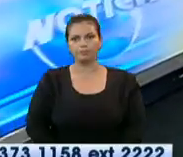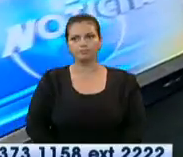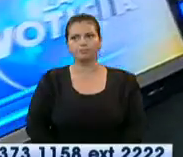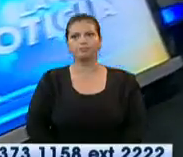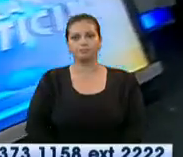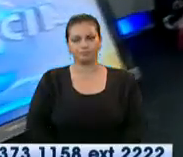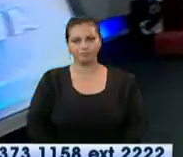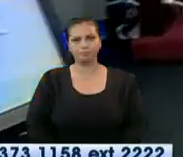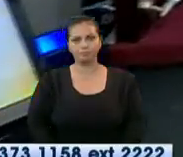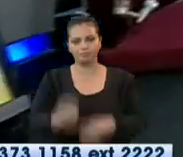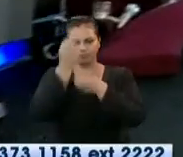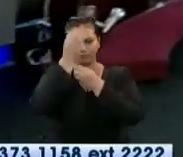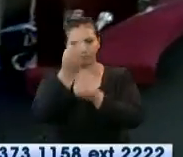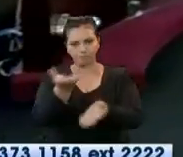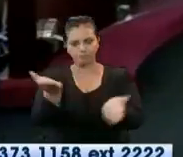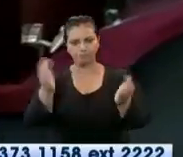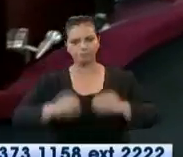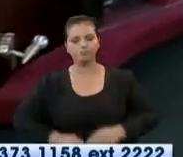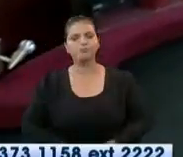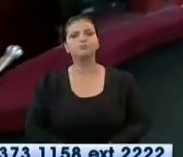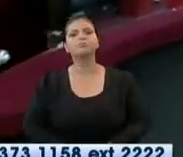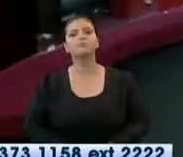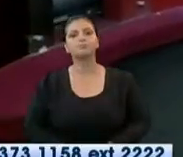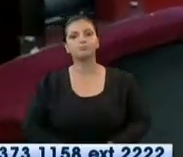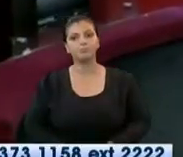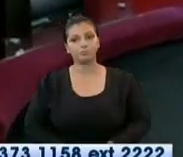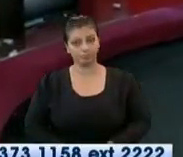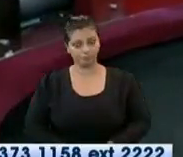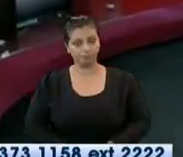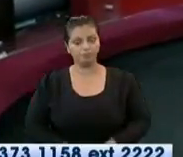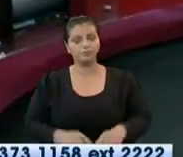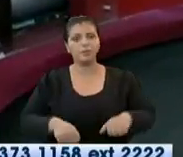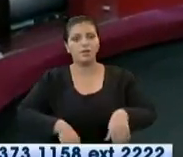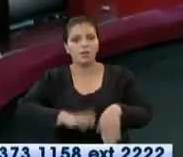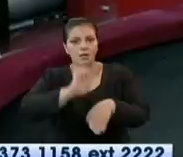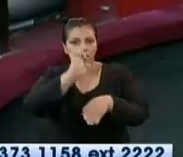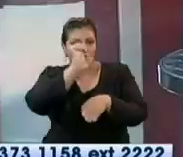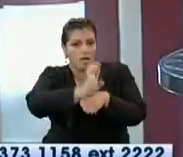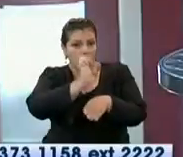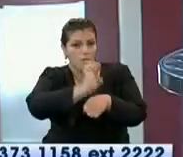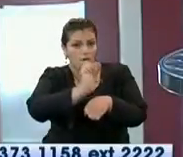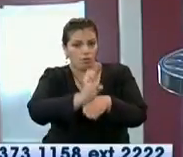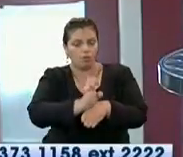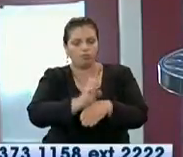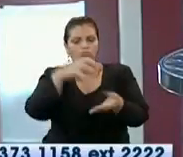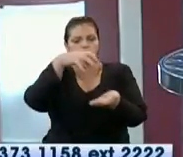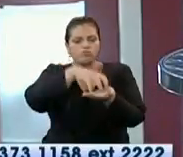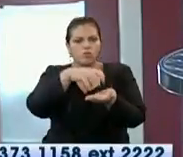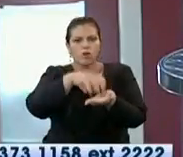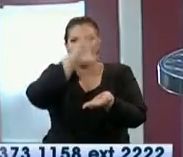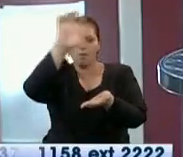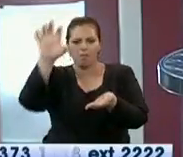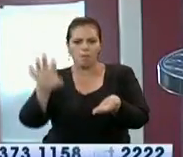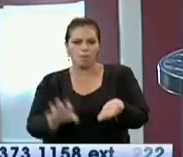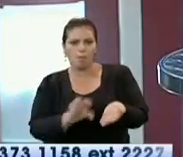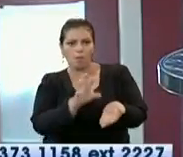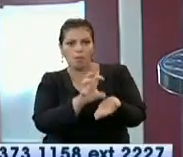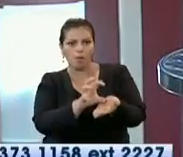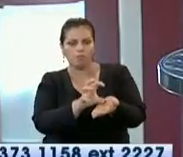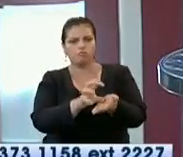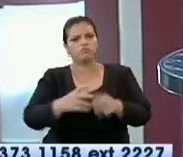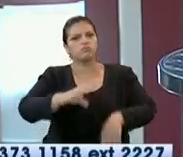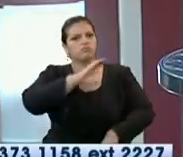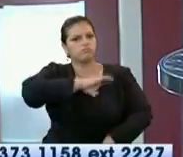Bien, ahora quiero contarles que 9 organizaciones dedicadas a los delitos de secuestro, extorsión, usura y tenencia de armas fueron desarticuladas por